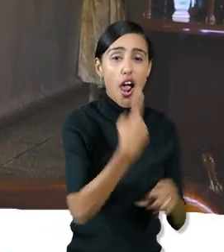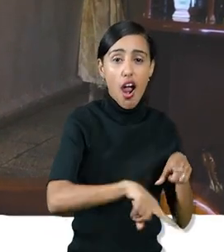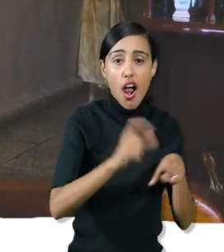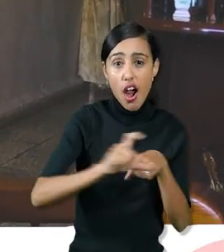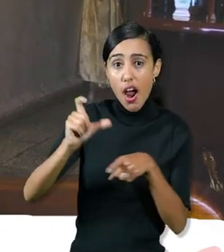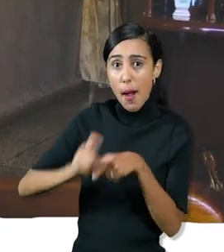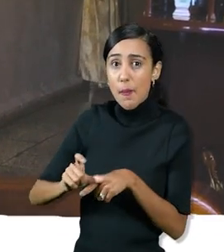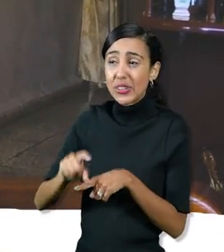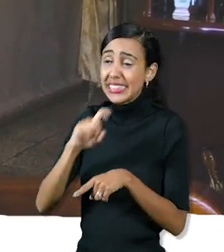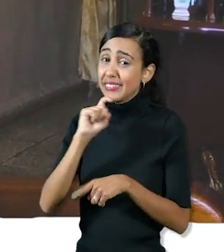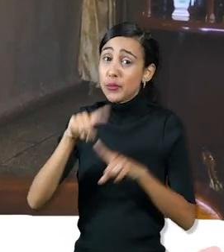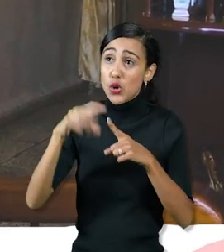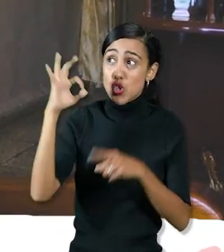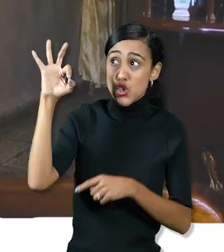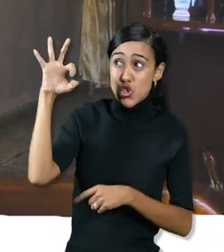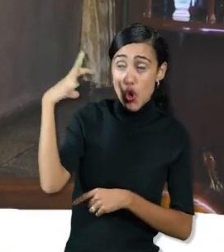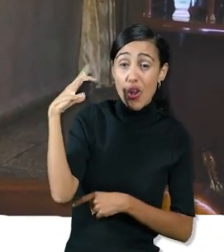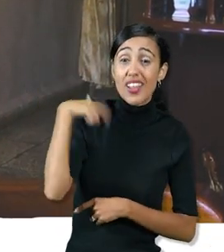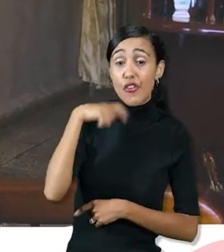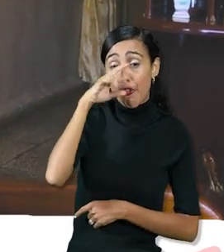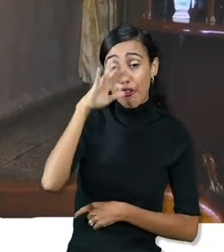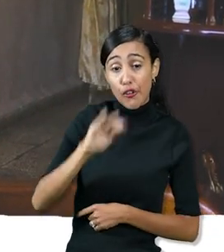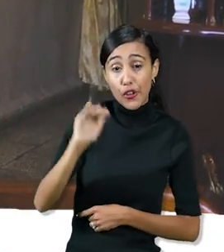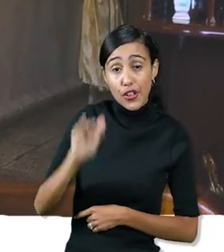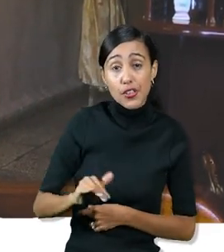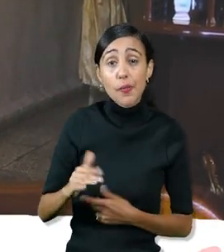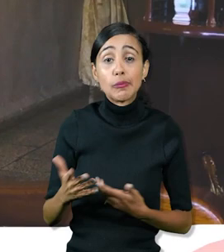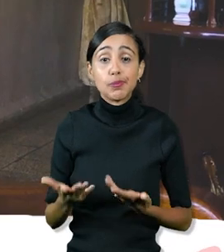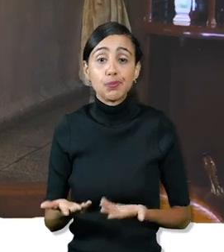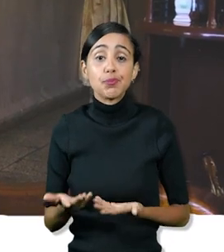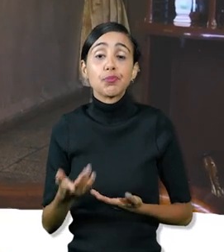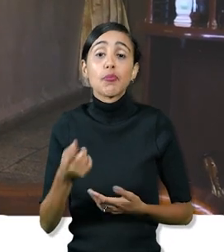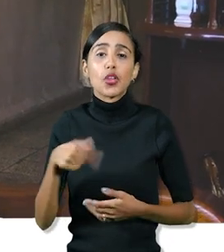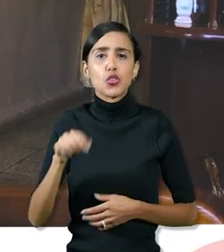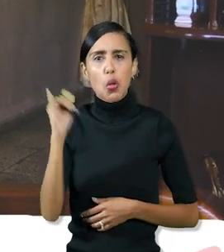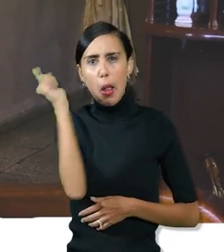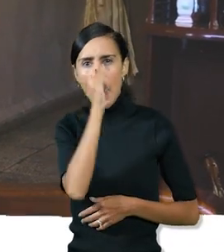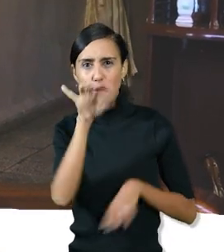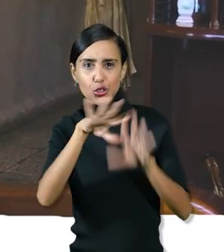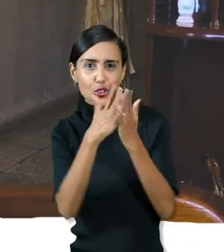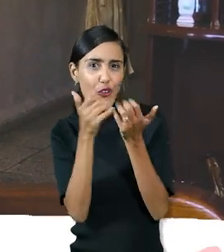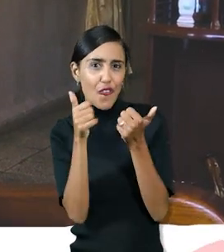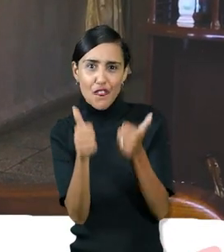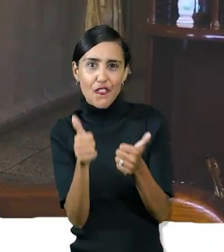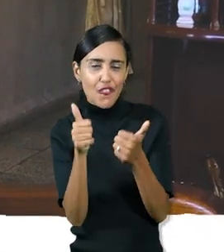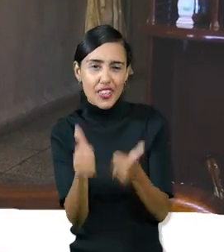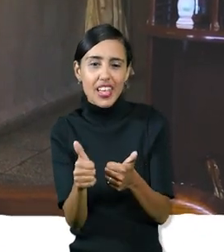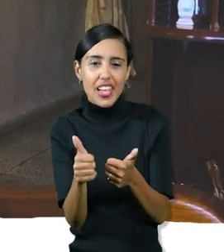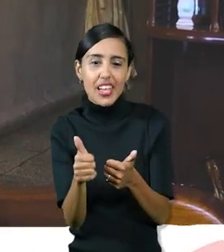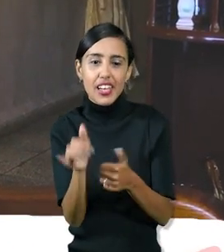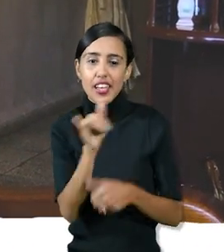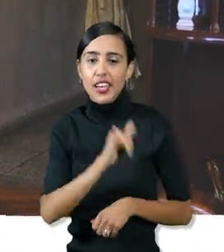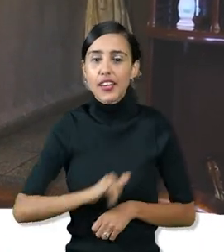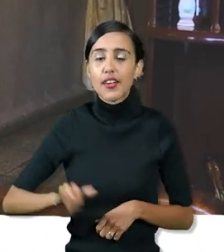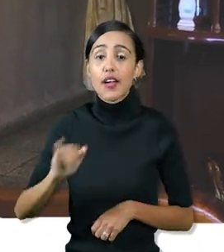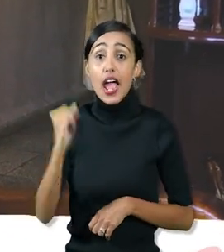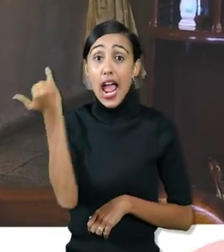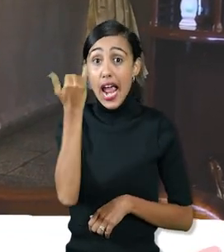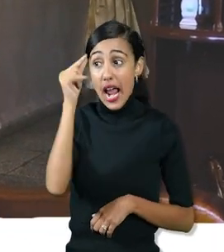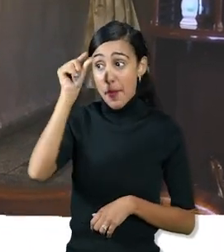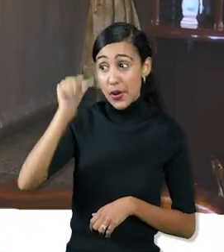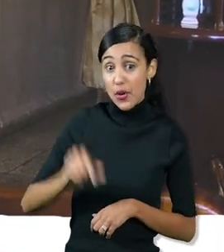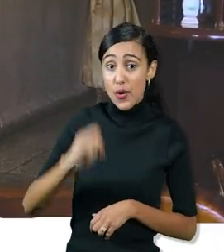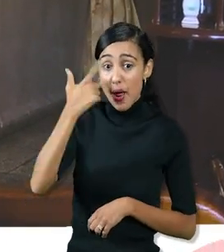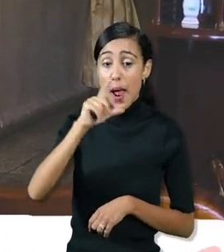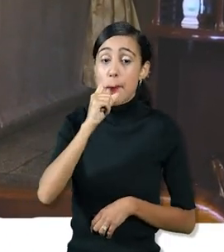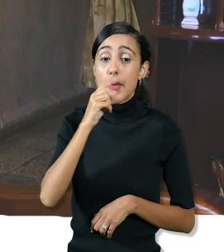porque había mucho sol y también era con un niño pequeño. Estábamos grabando todo bien y cuando habíamos concluido, el camarógrafo,